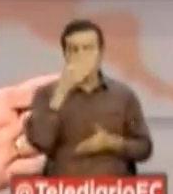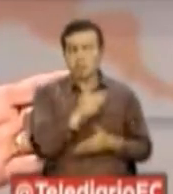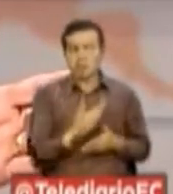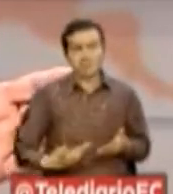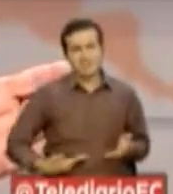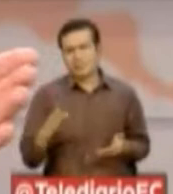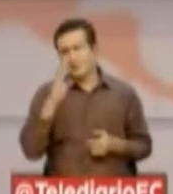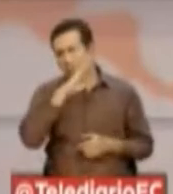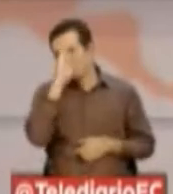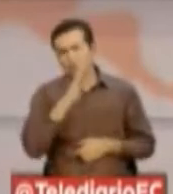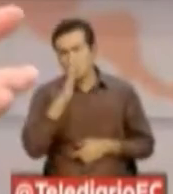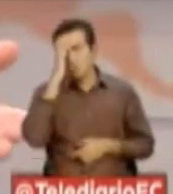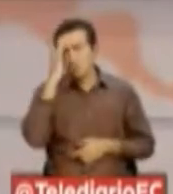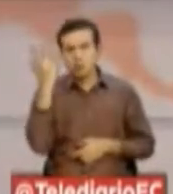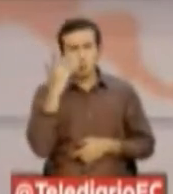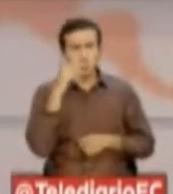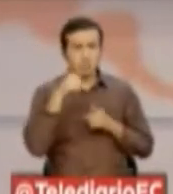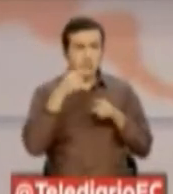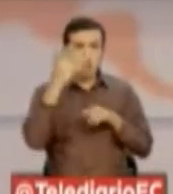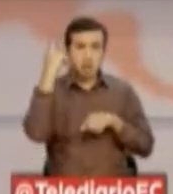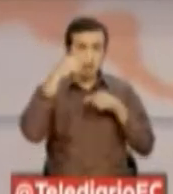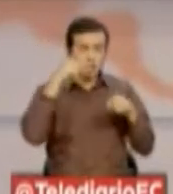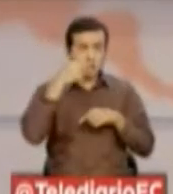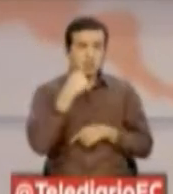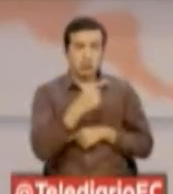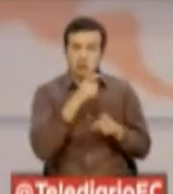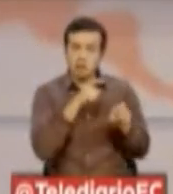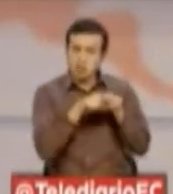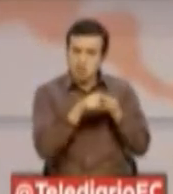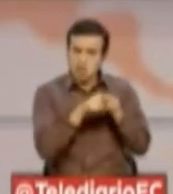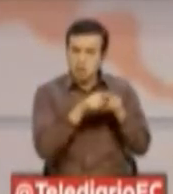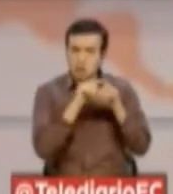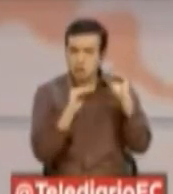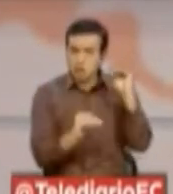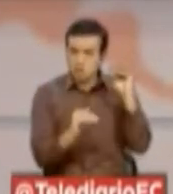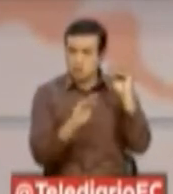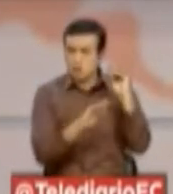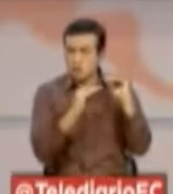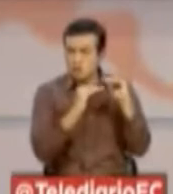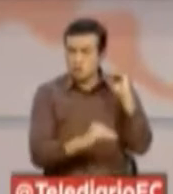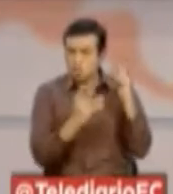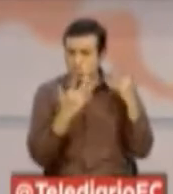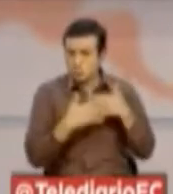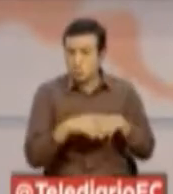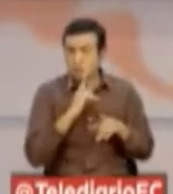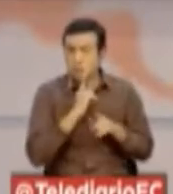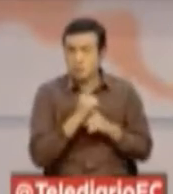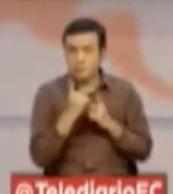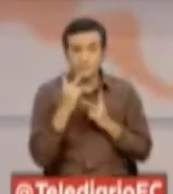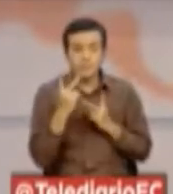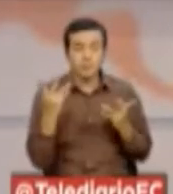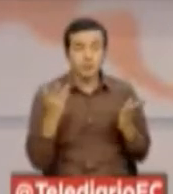república porque porque caudillos anteriores hubieran estado compitiendo en desventaja con él por eso mismo es que ahora lo que se está